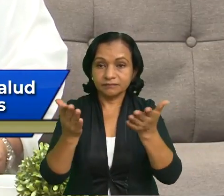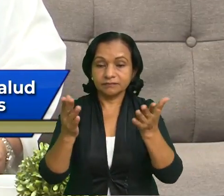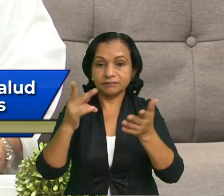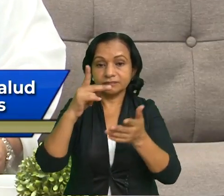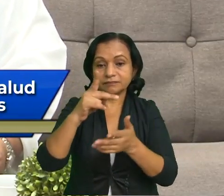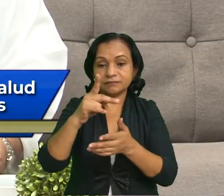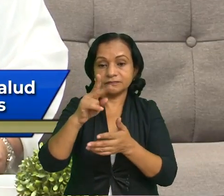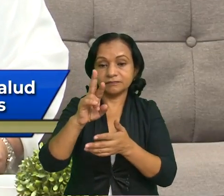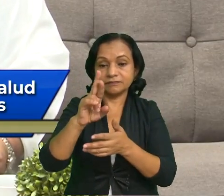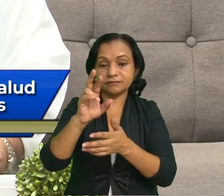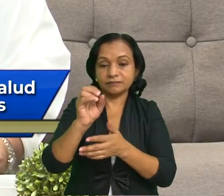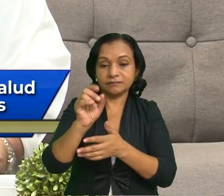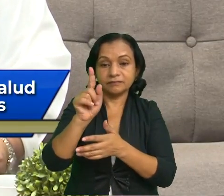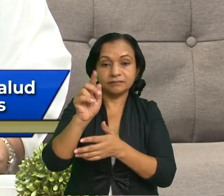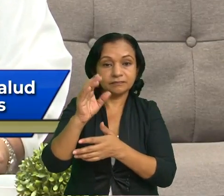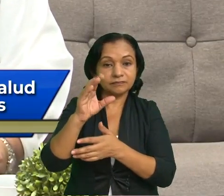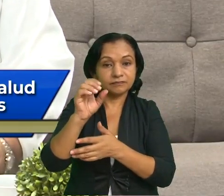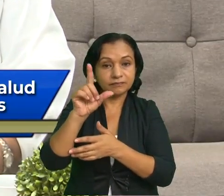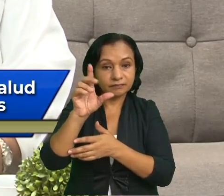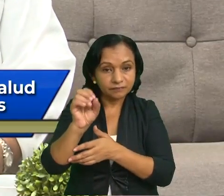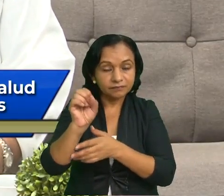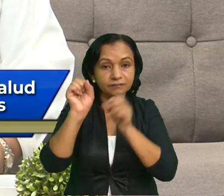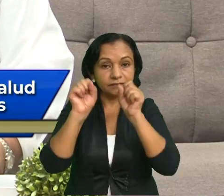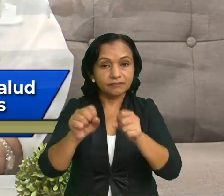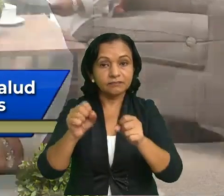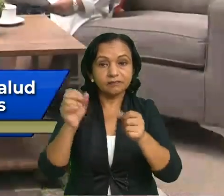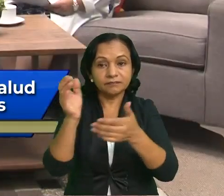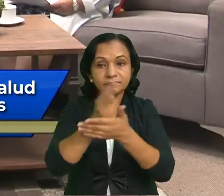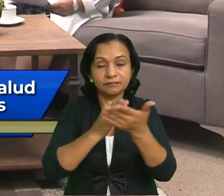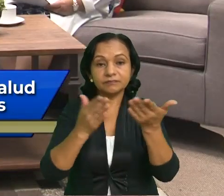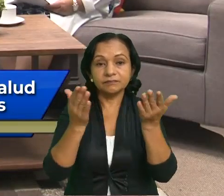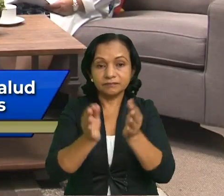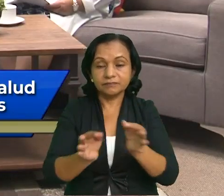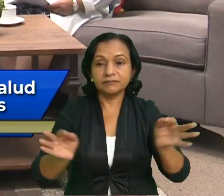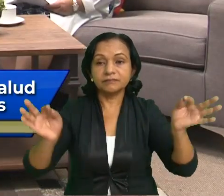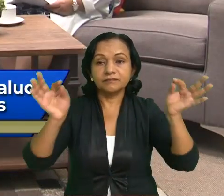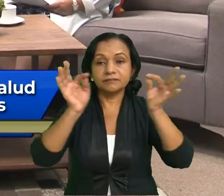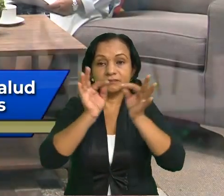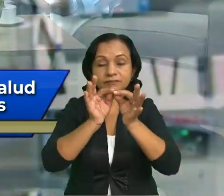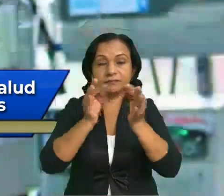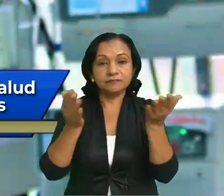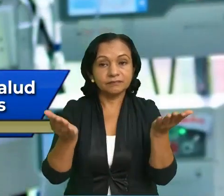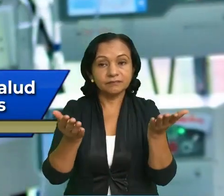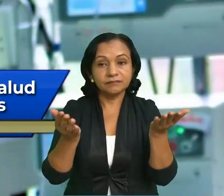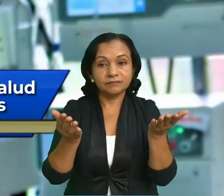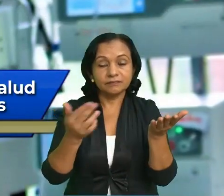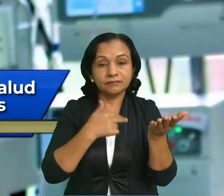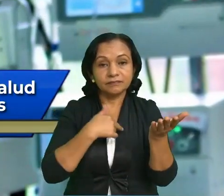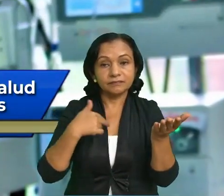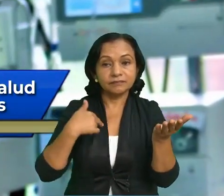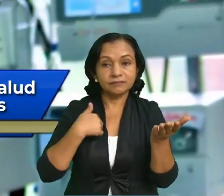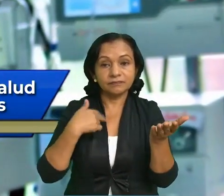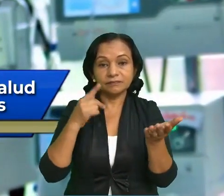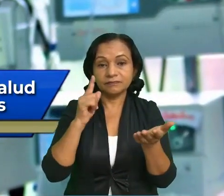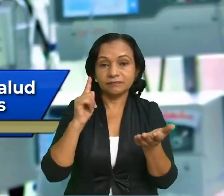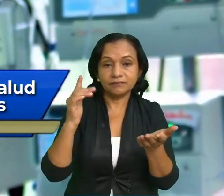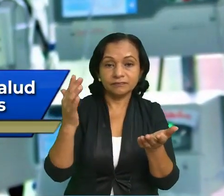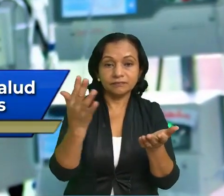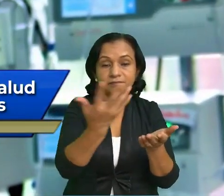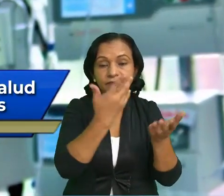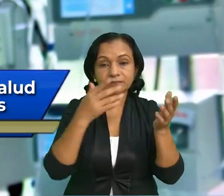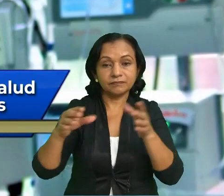que estaba ya elaborado para poder abordar esta situación pero importante también acá el mar es el hecho de que todas estas acciones